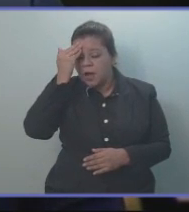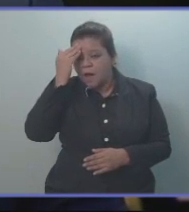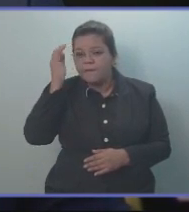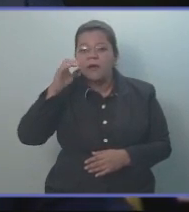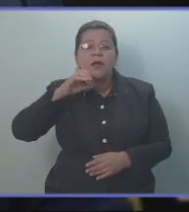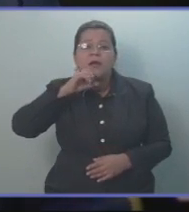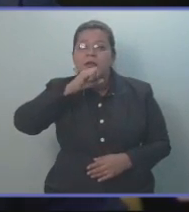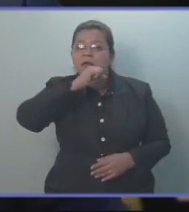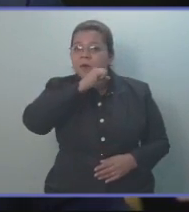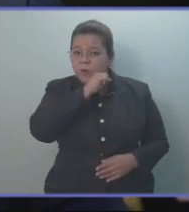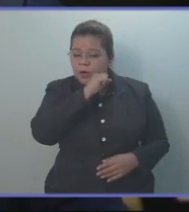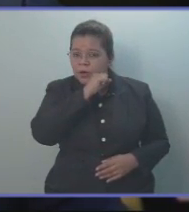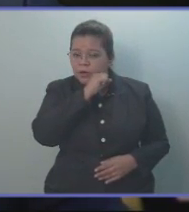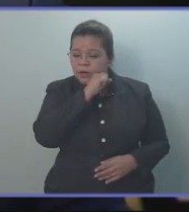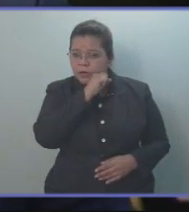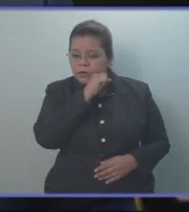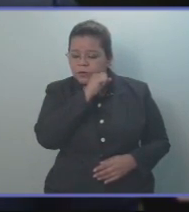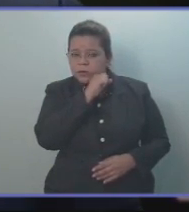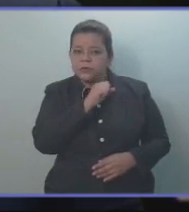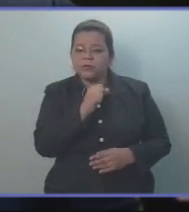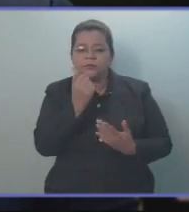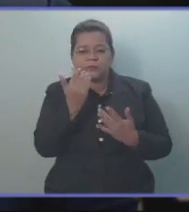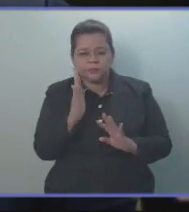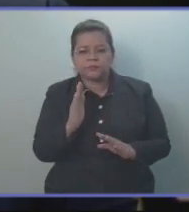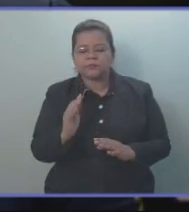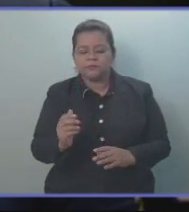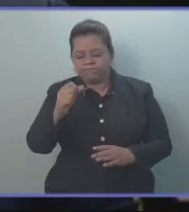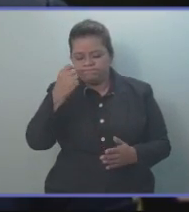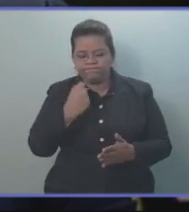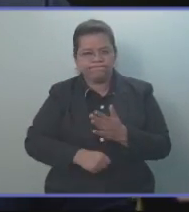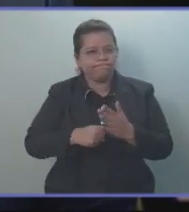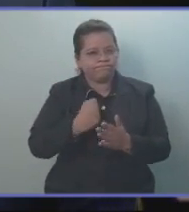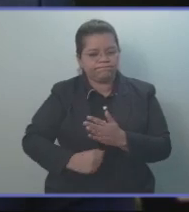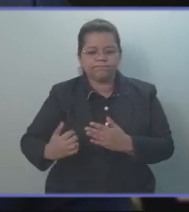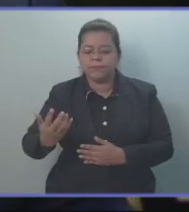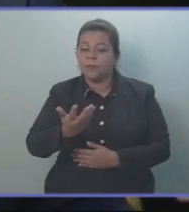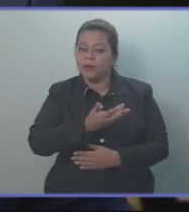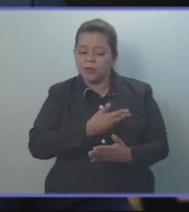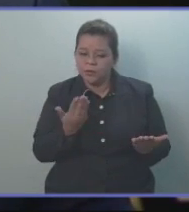Taiwán el esfuerzo que han hecho por nosotros.